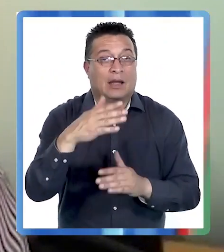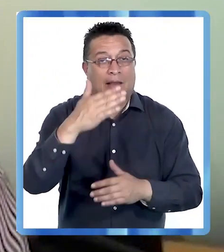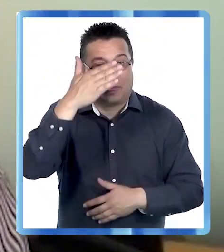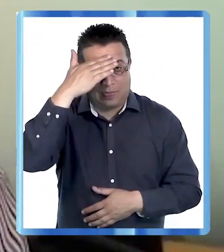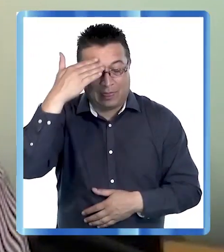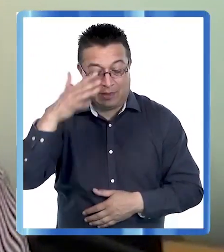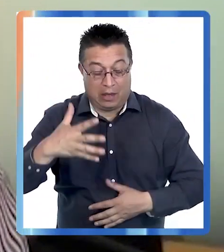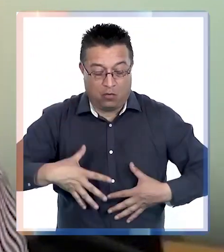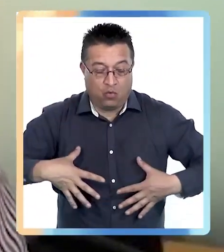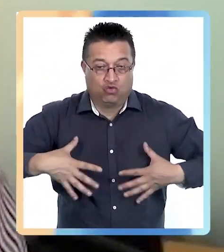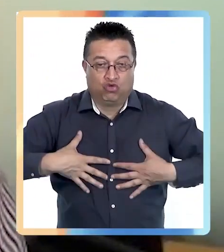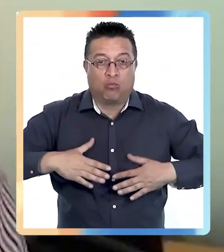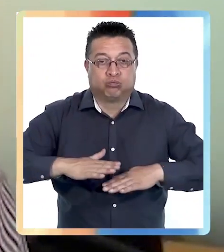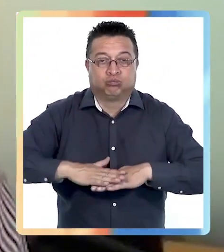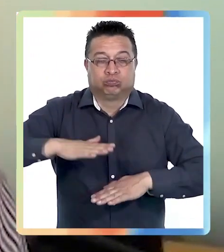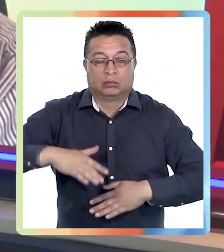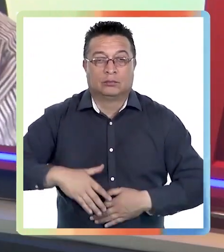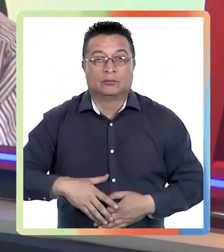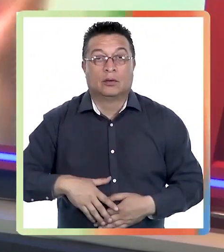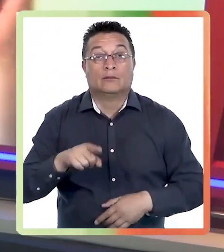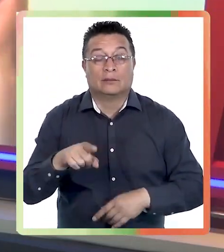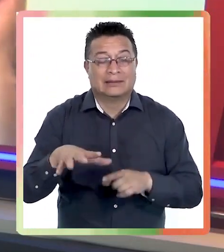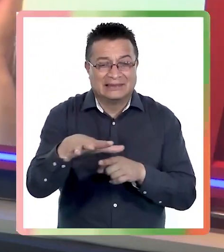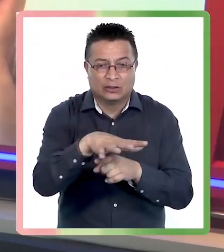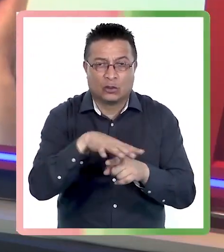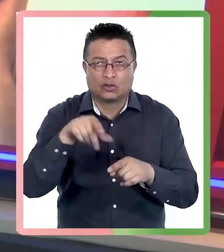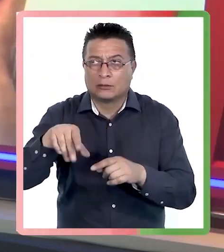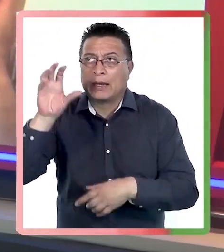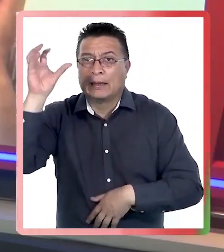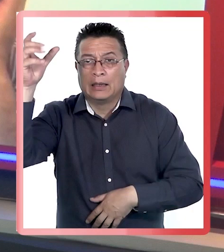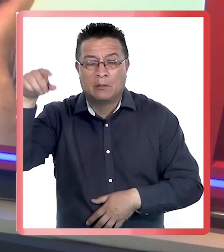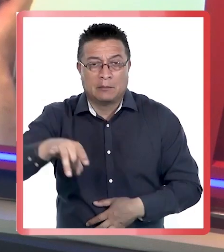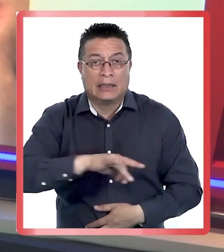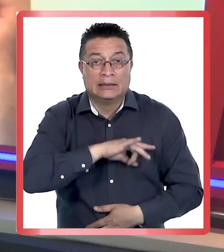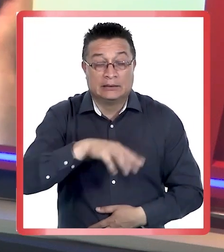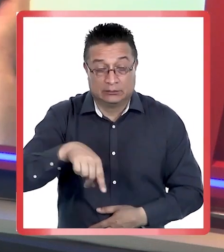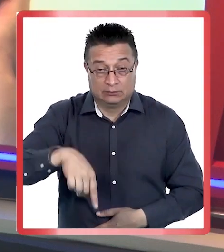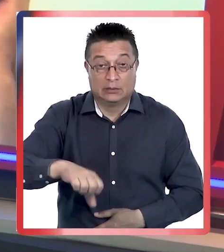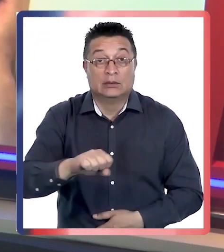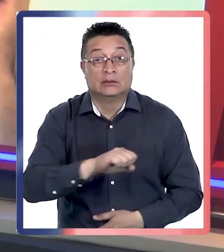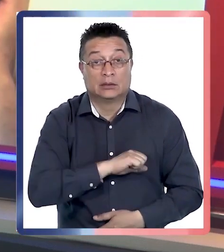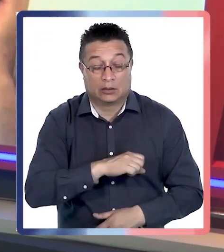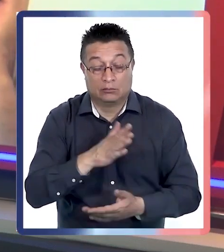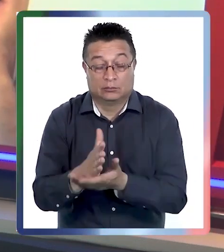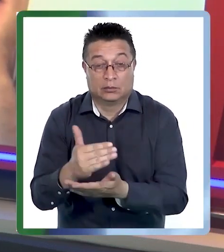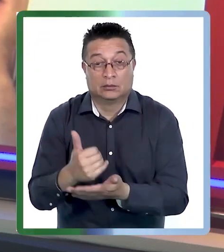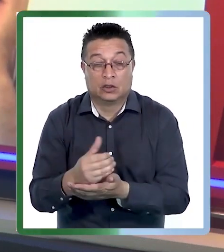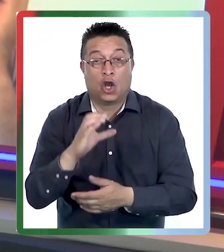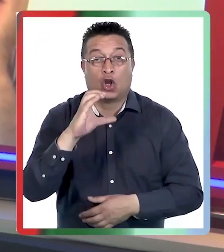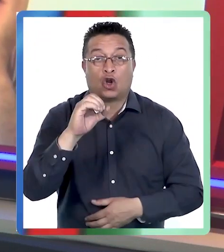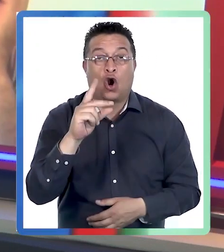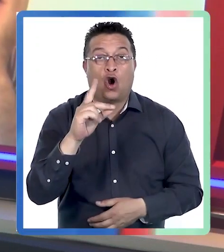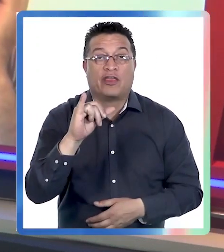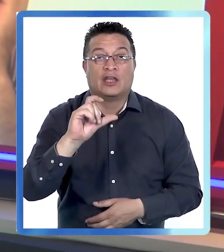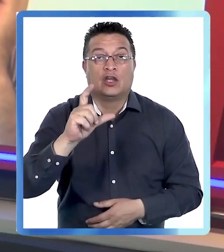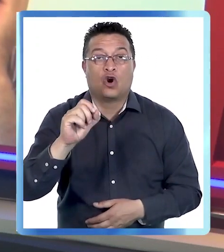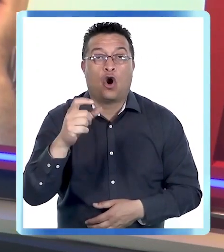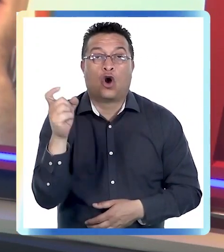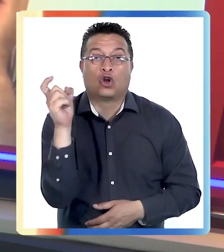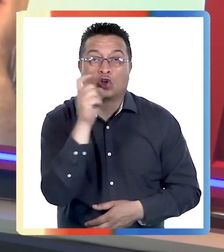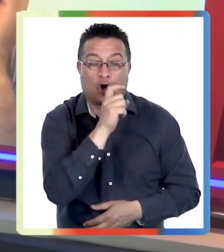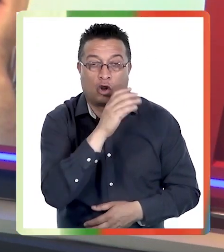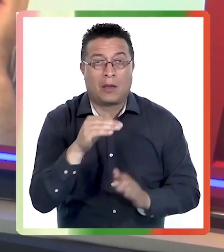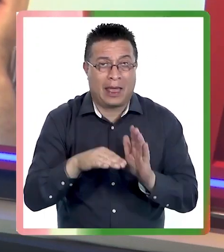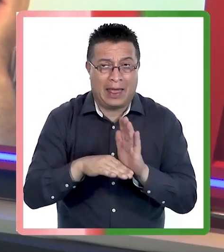fundamentalmente de las temperaturas corporales elevadas. Dado el complejo escenario climático que enfrenta el país, en la capital se implementó la estrategia de Código Rojo, un